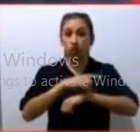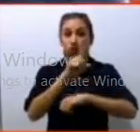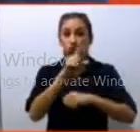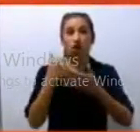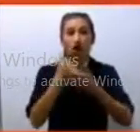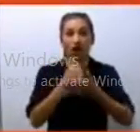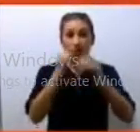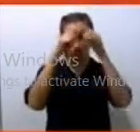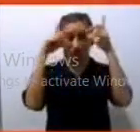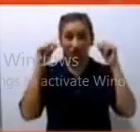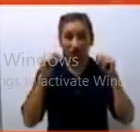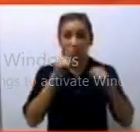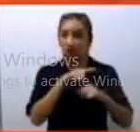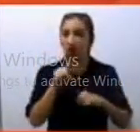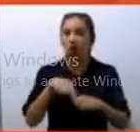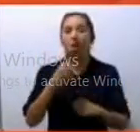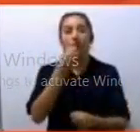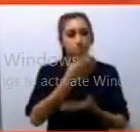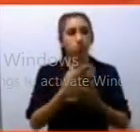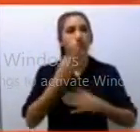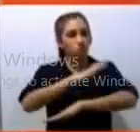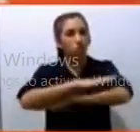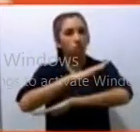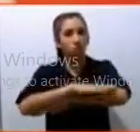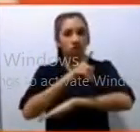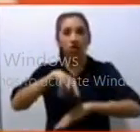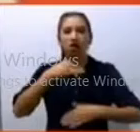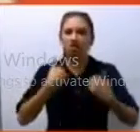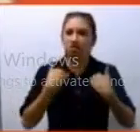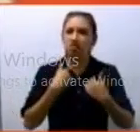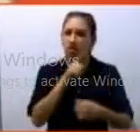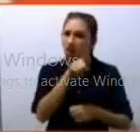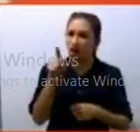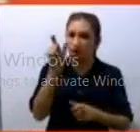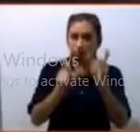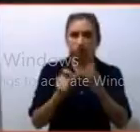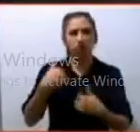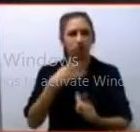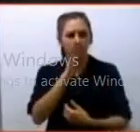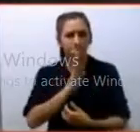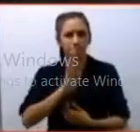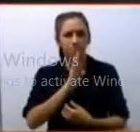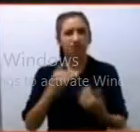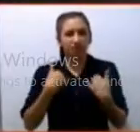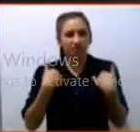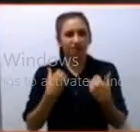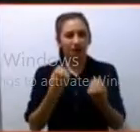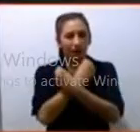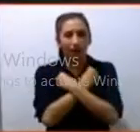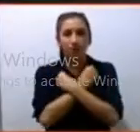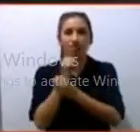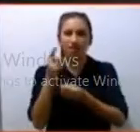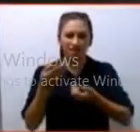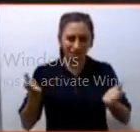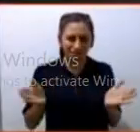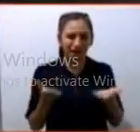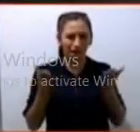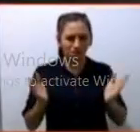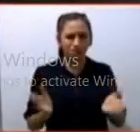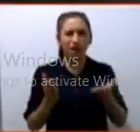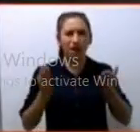buenos porque tienen paciencia, tienen amor. Eso, ahí. Le dan aliento. Eso es muy guapo,